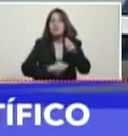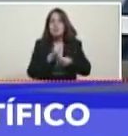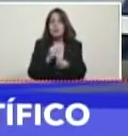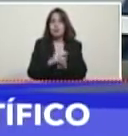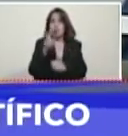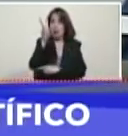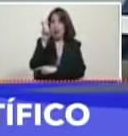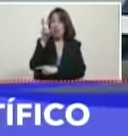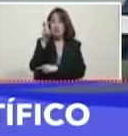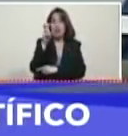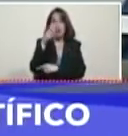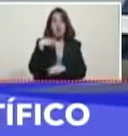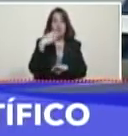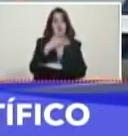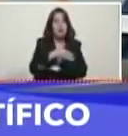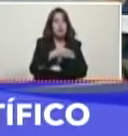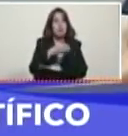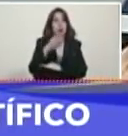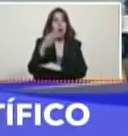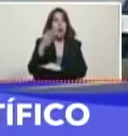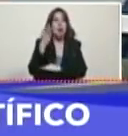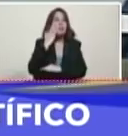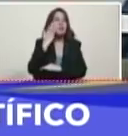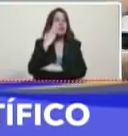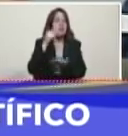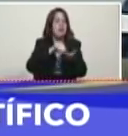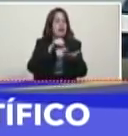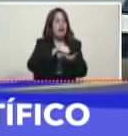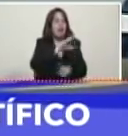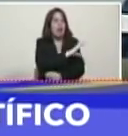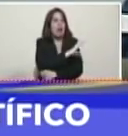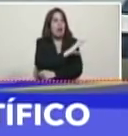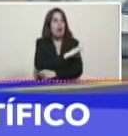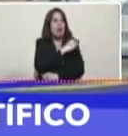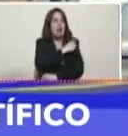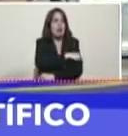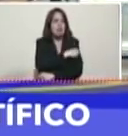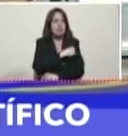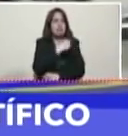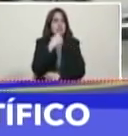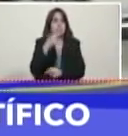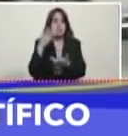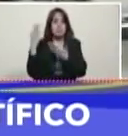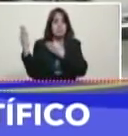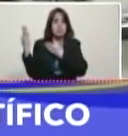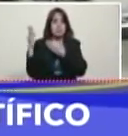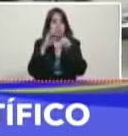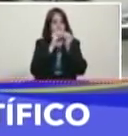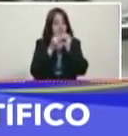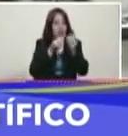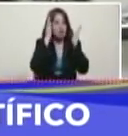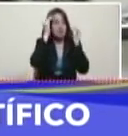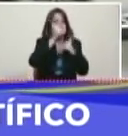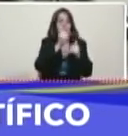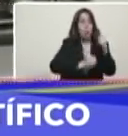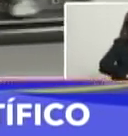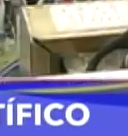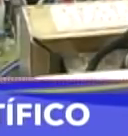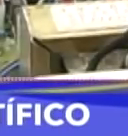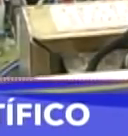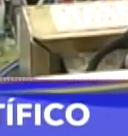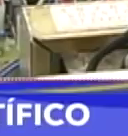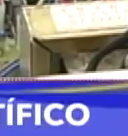retiramos de la maternidad Concepción Palacio, el centro más grande a nivel nacional de atención de partos.